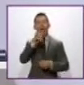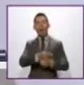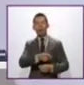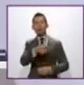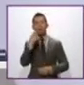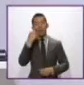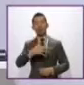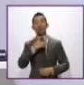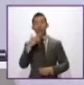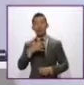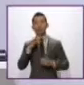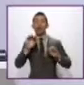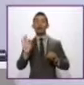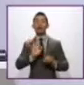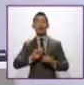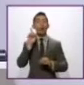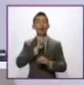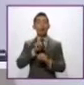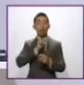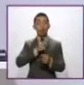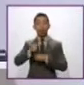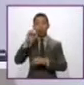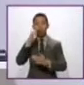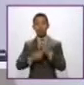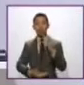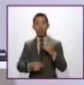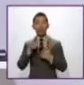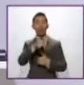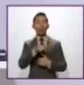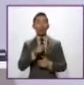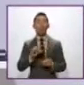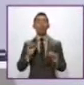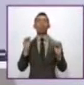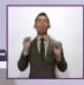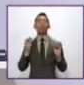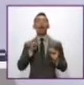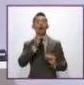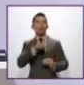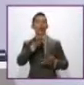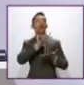hace o violentado a una mujer y tú no hablas, eres cómplice.